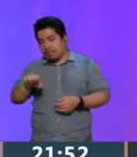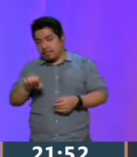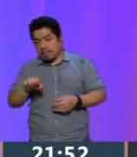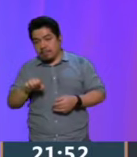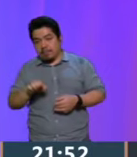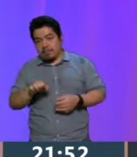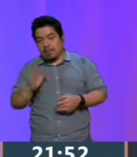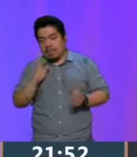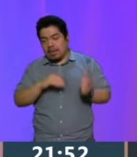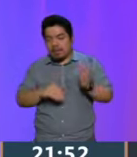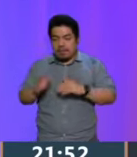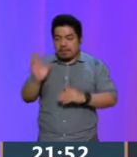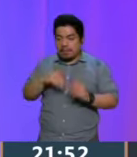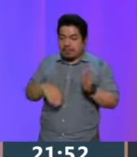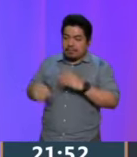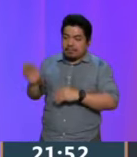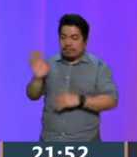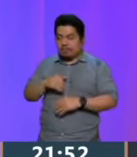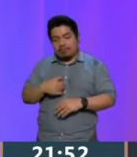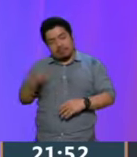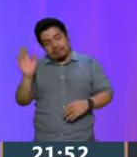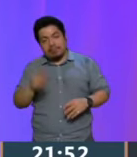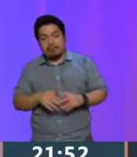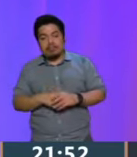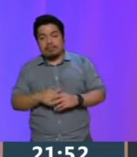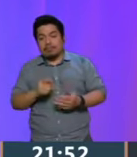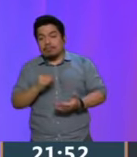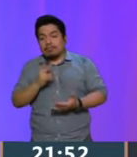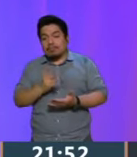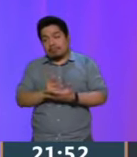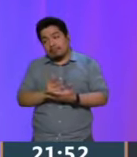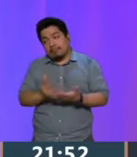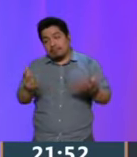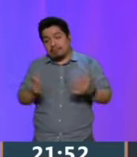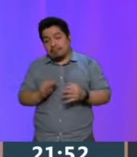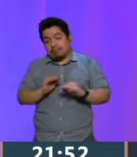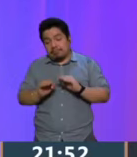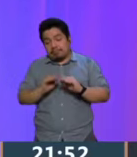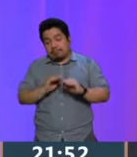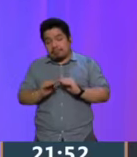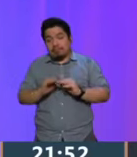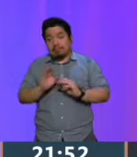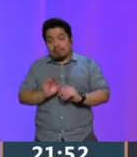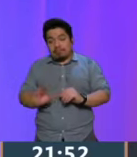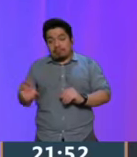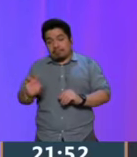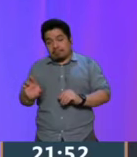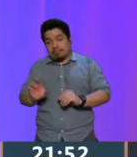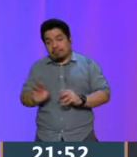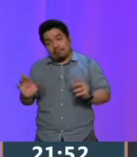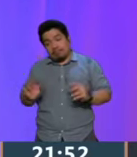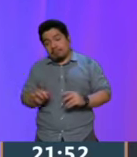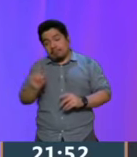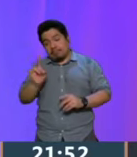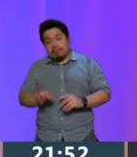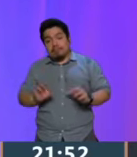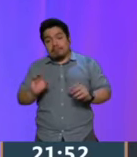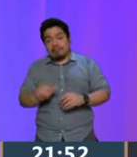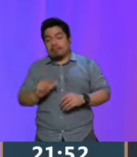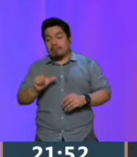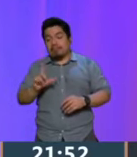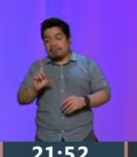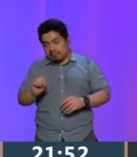súper funada, pero fueron los únicos que tuvieron la decencia de decir, sí, estamos trabajando en la campaña de Xochitl Gálvez, y uno de ellos nada más, Aldo